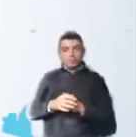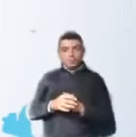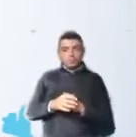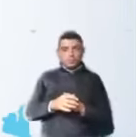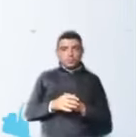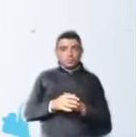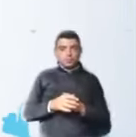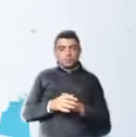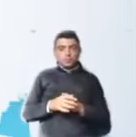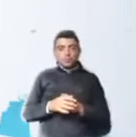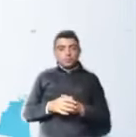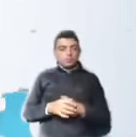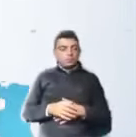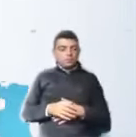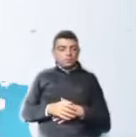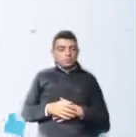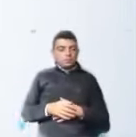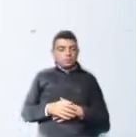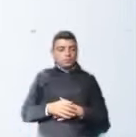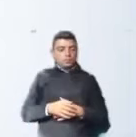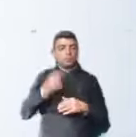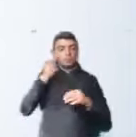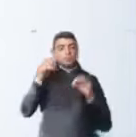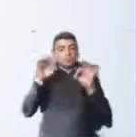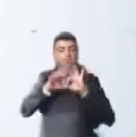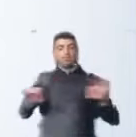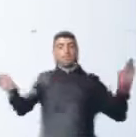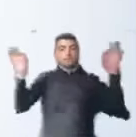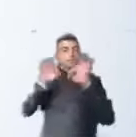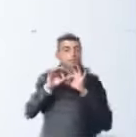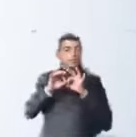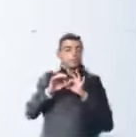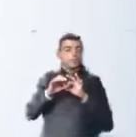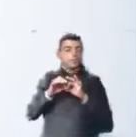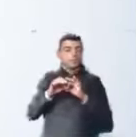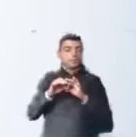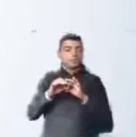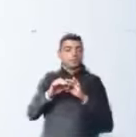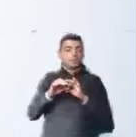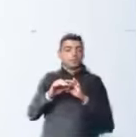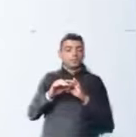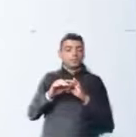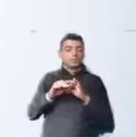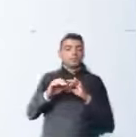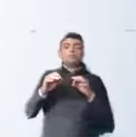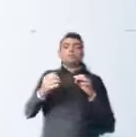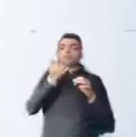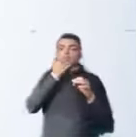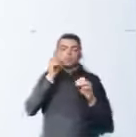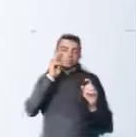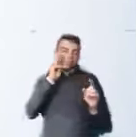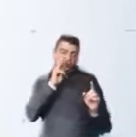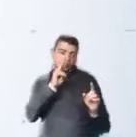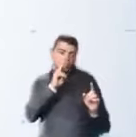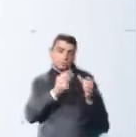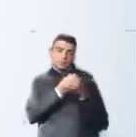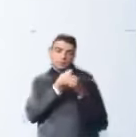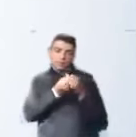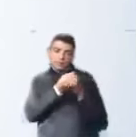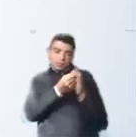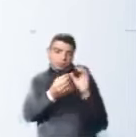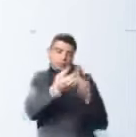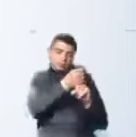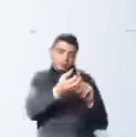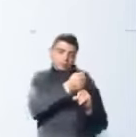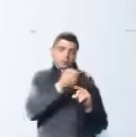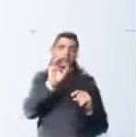Unas células importantes del sistema inmunológico son los linfocitos T. Ellos van a reconocer a las células que han sido infectadas por el virus